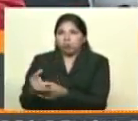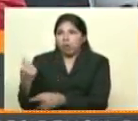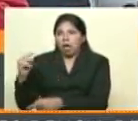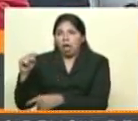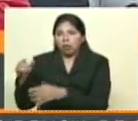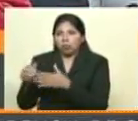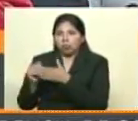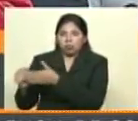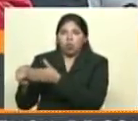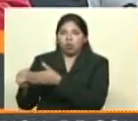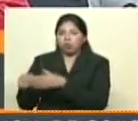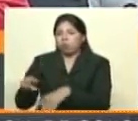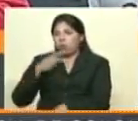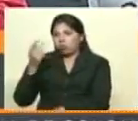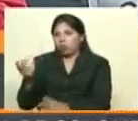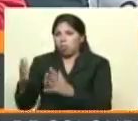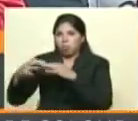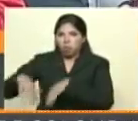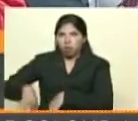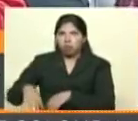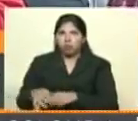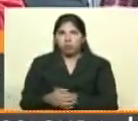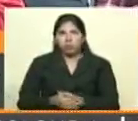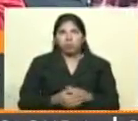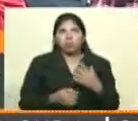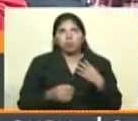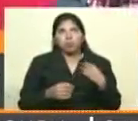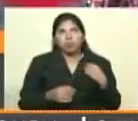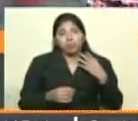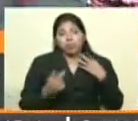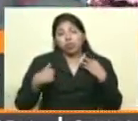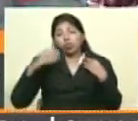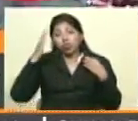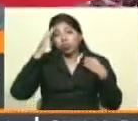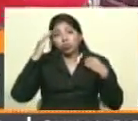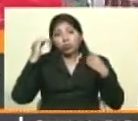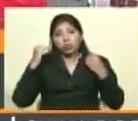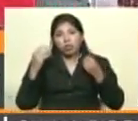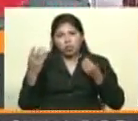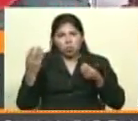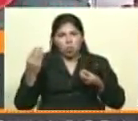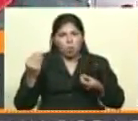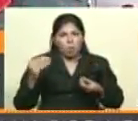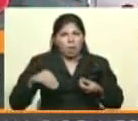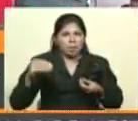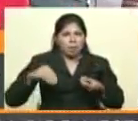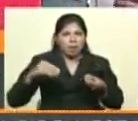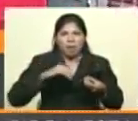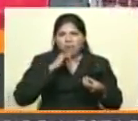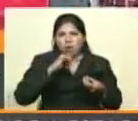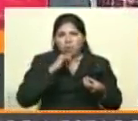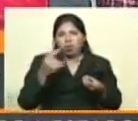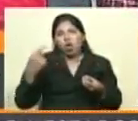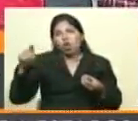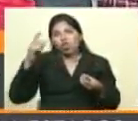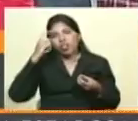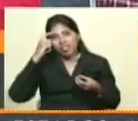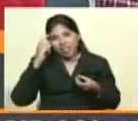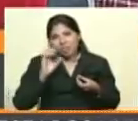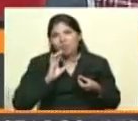lamentable. Eso es parte de lo que sé de Ramos Alup. Sé mucho más, pero se los cuento otro día.